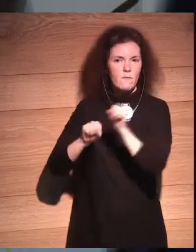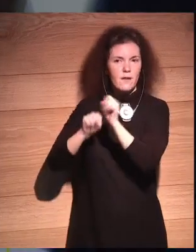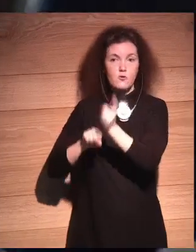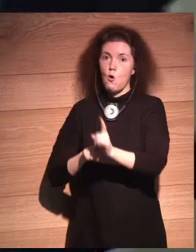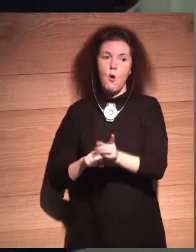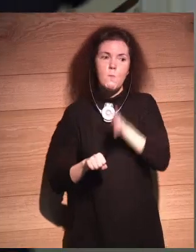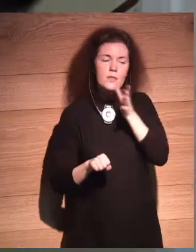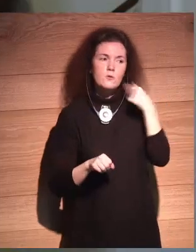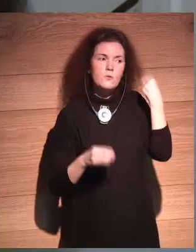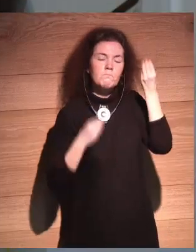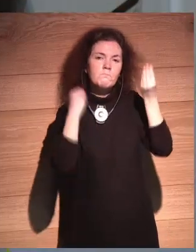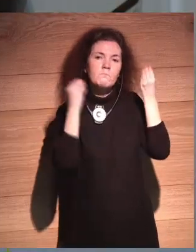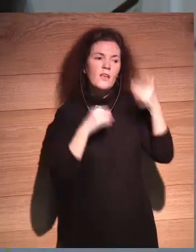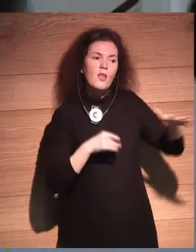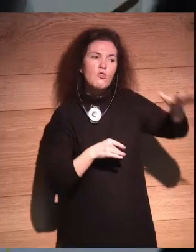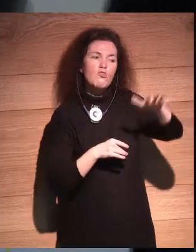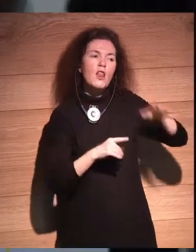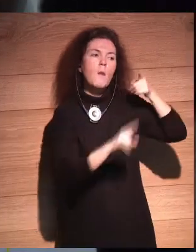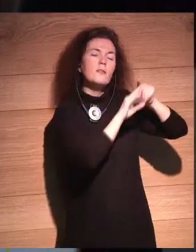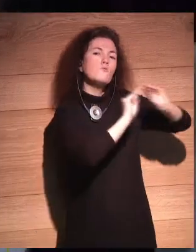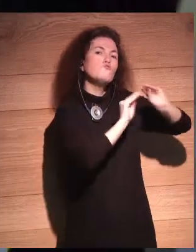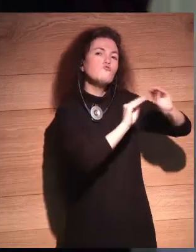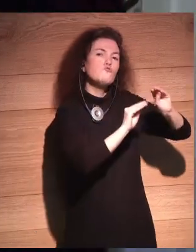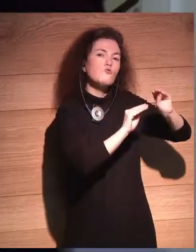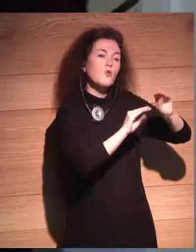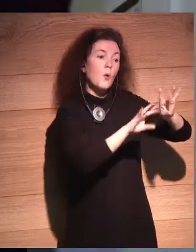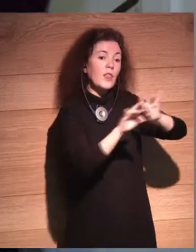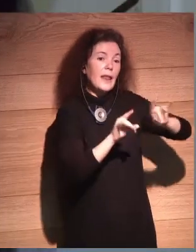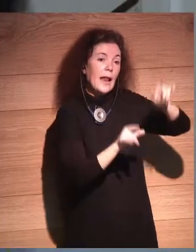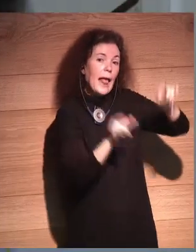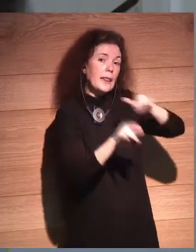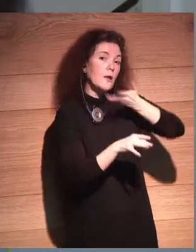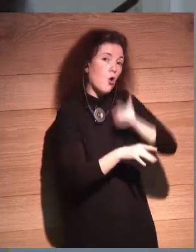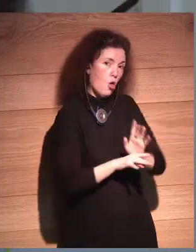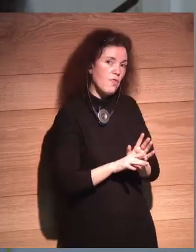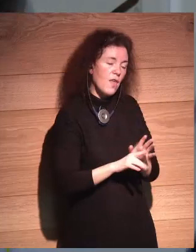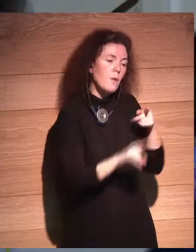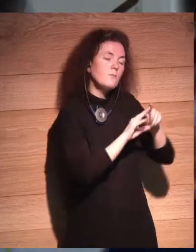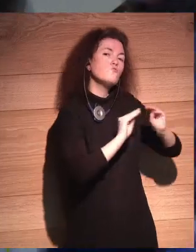porque siento que la Antártida tiene una misión que cumplir como tierra desconocida.